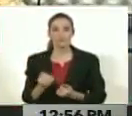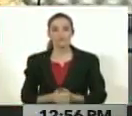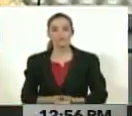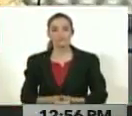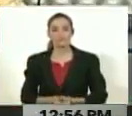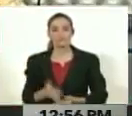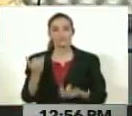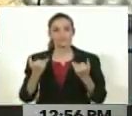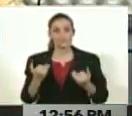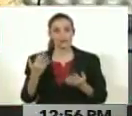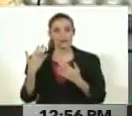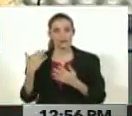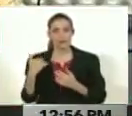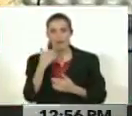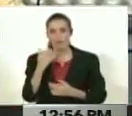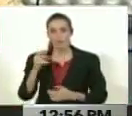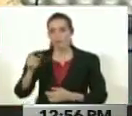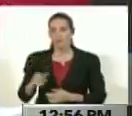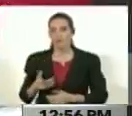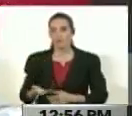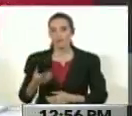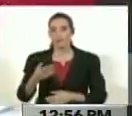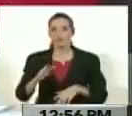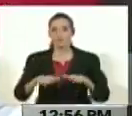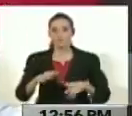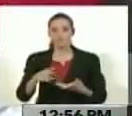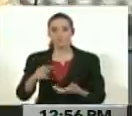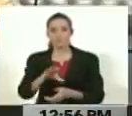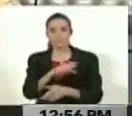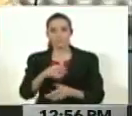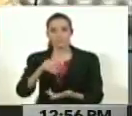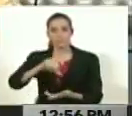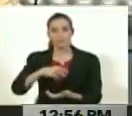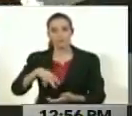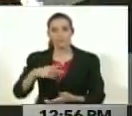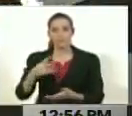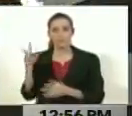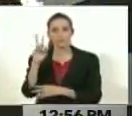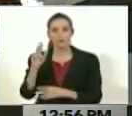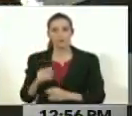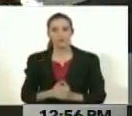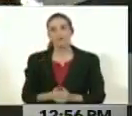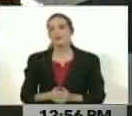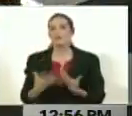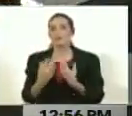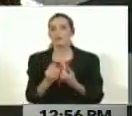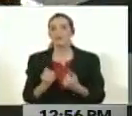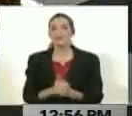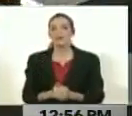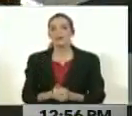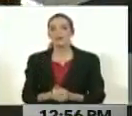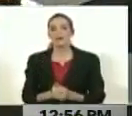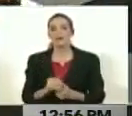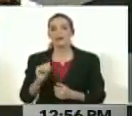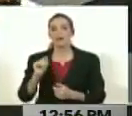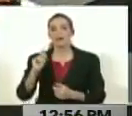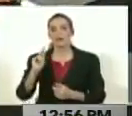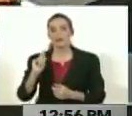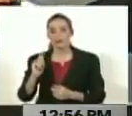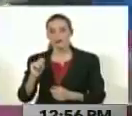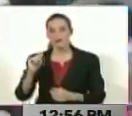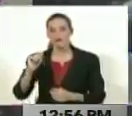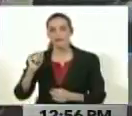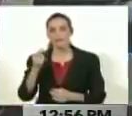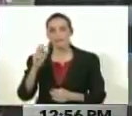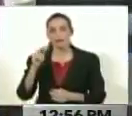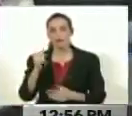ya era un connotado percusionista venezolano. Tuvo 4 años con Eros Ramazzotti, Nené Quintero, nada más y nada menos, viviendo en Europa, y conoce toda